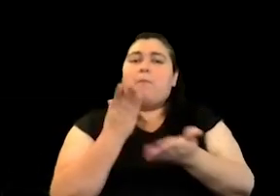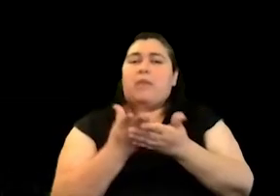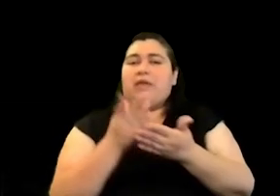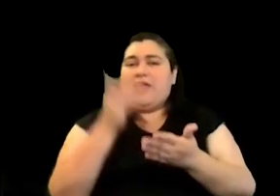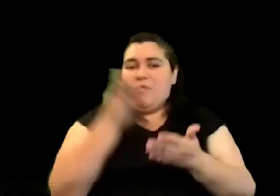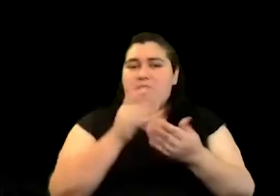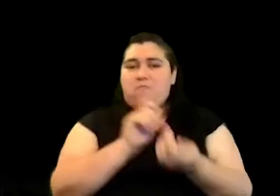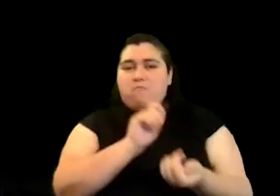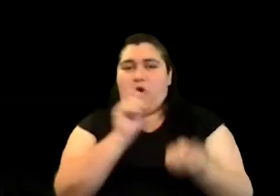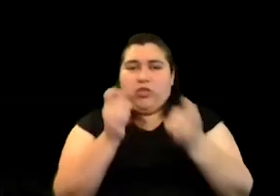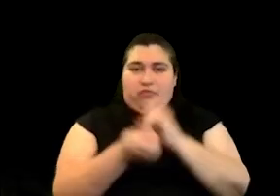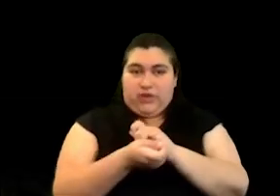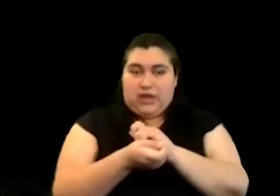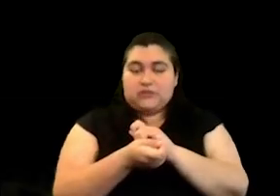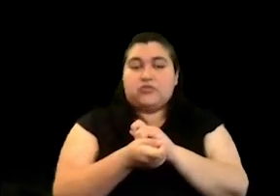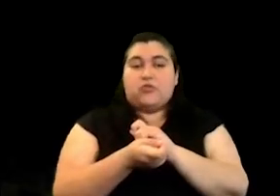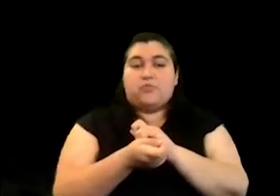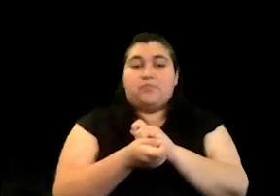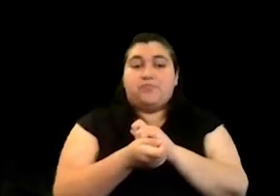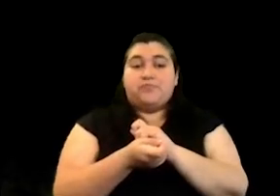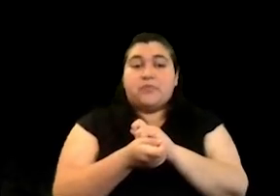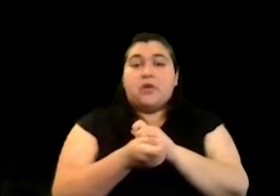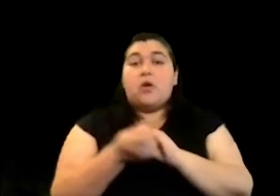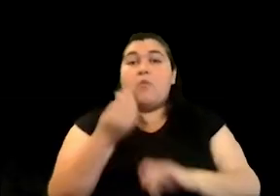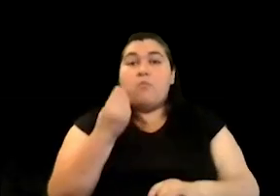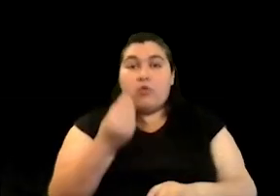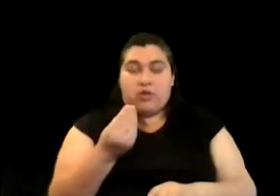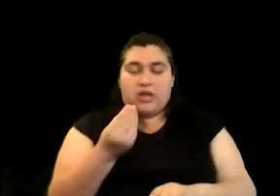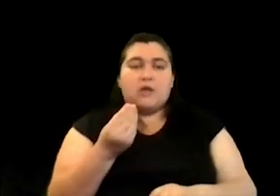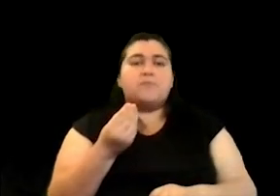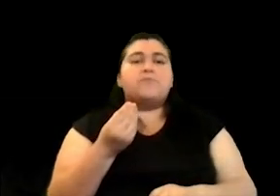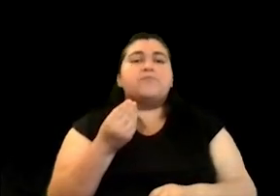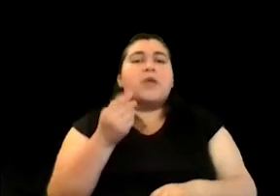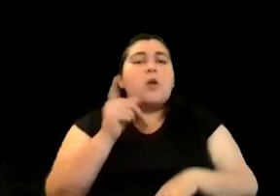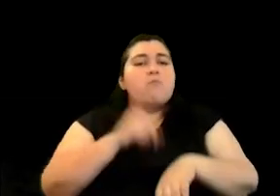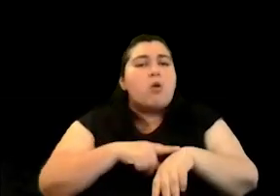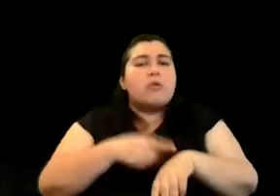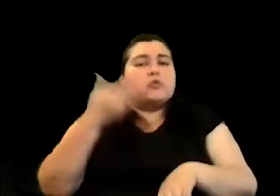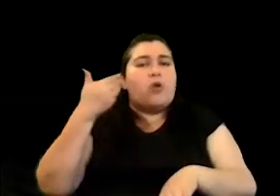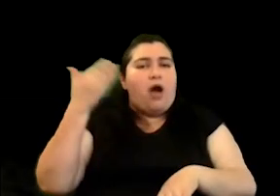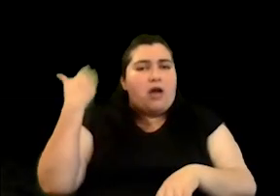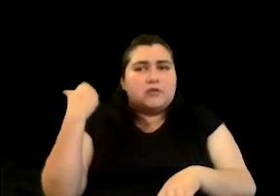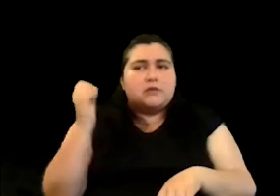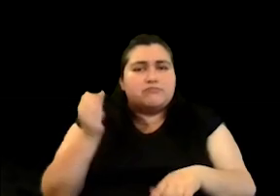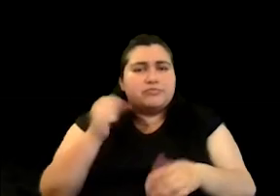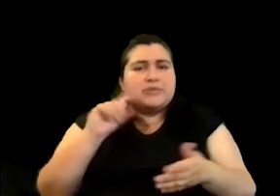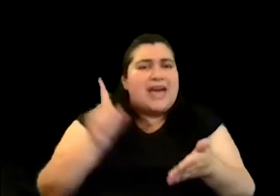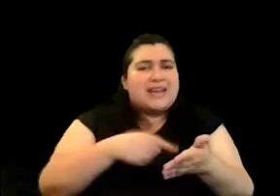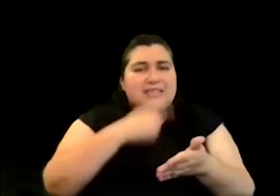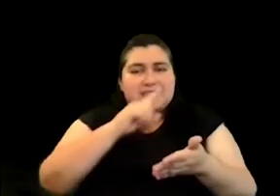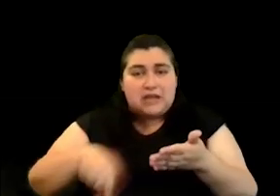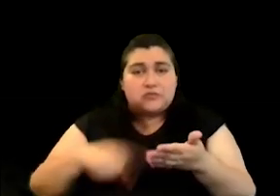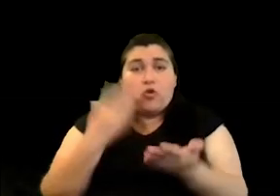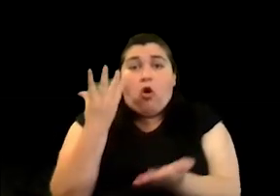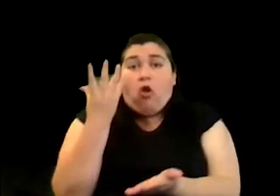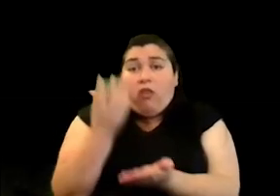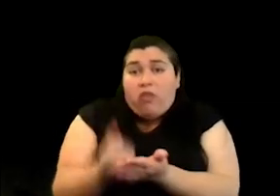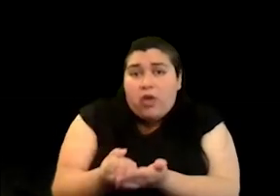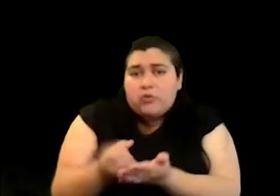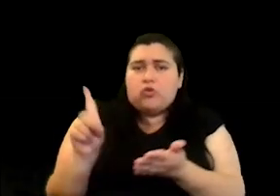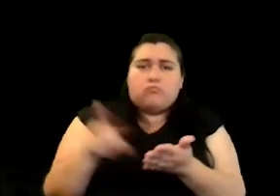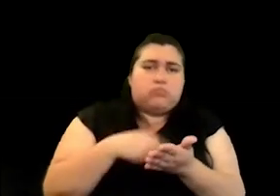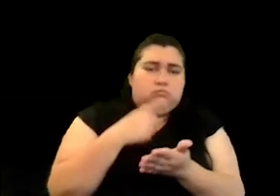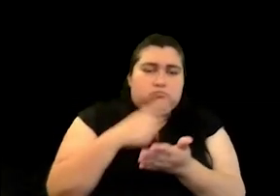porque a raíz de las experiencias de rechazos a débitos directos, ustedes saben, el caso más típico es